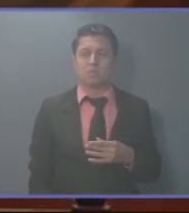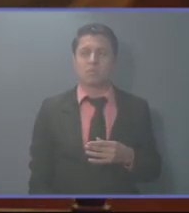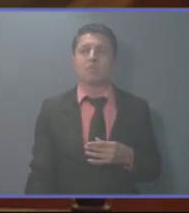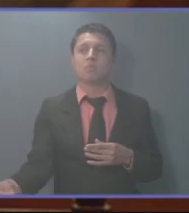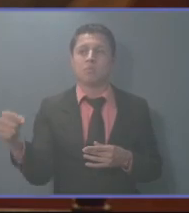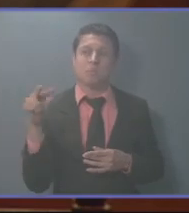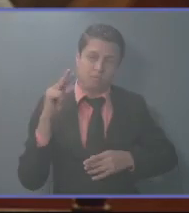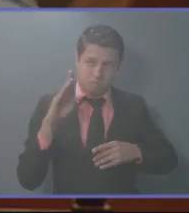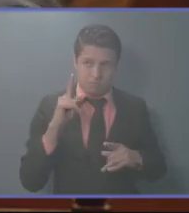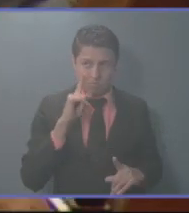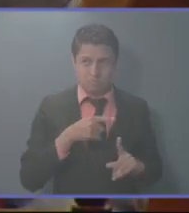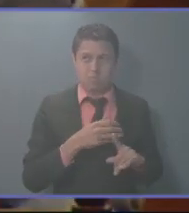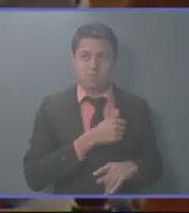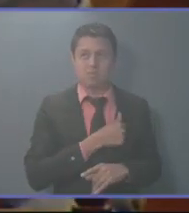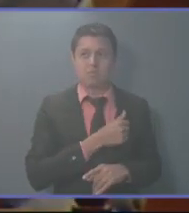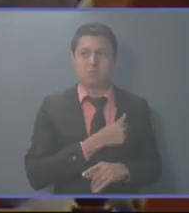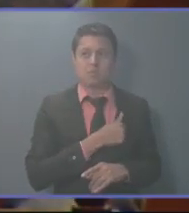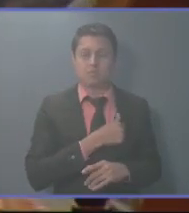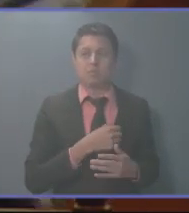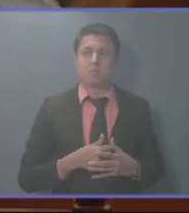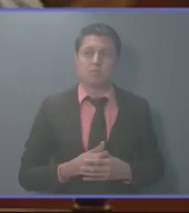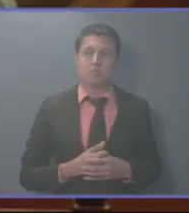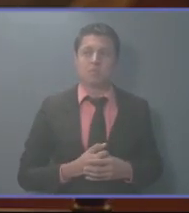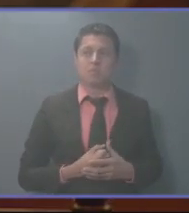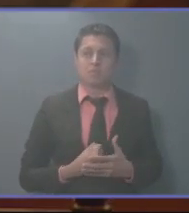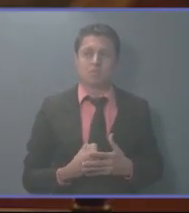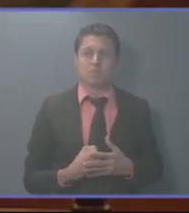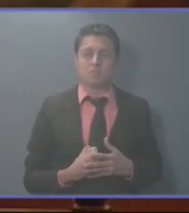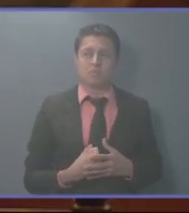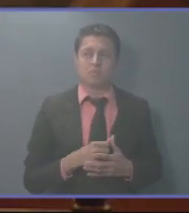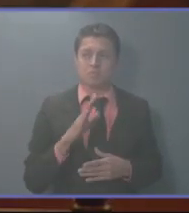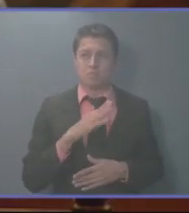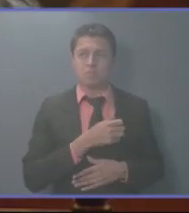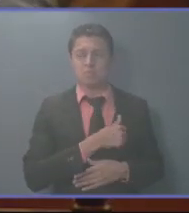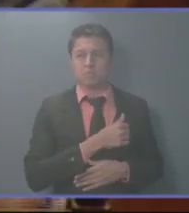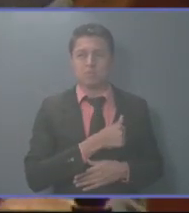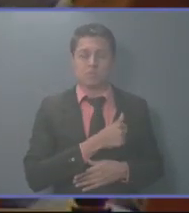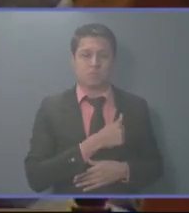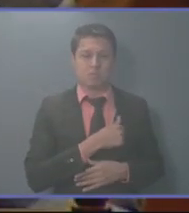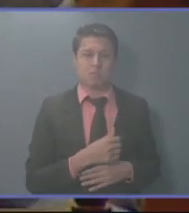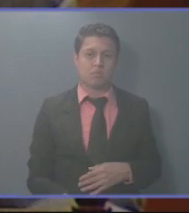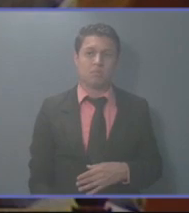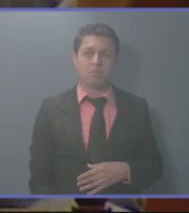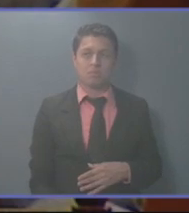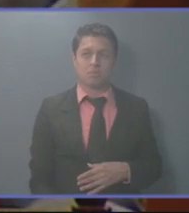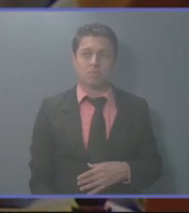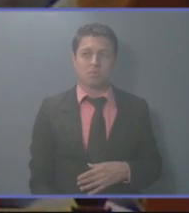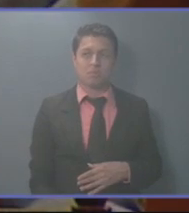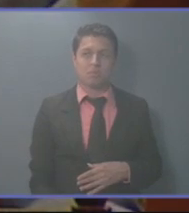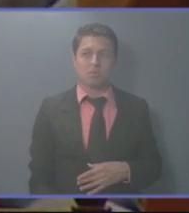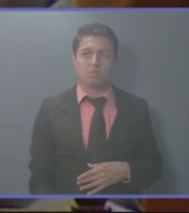Esa es su misión, esa es su responsabilidad.